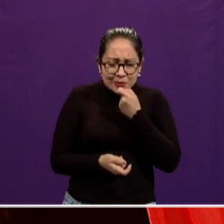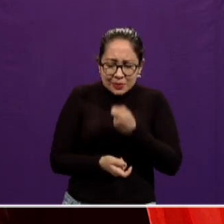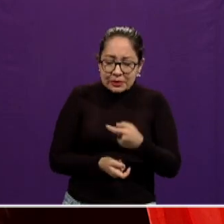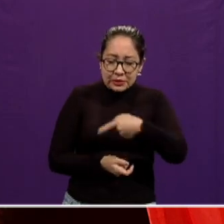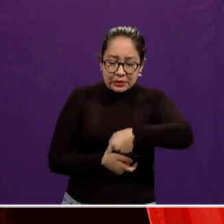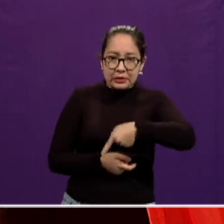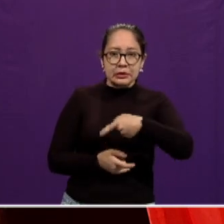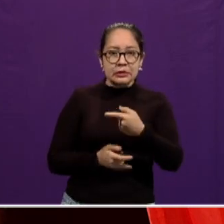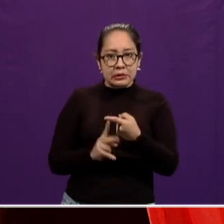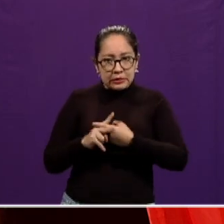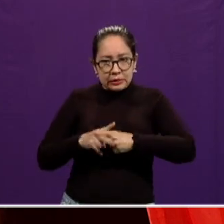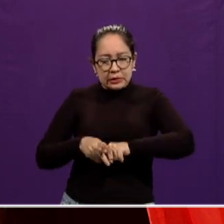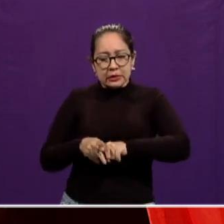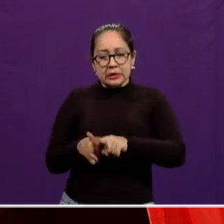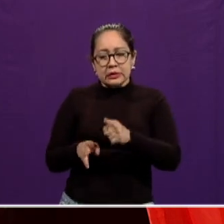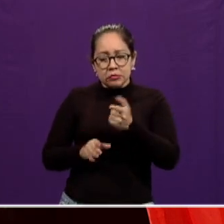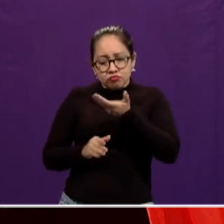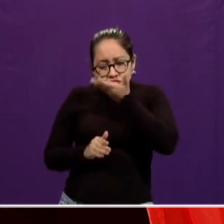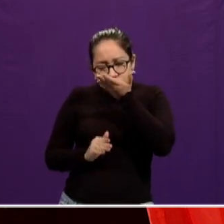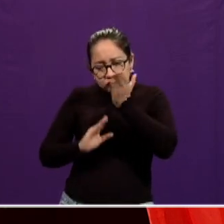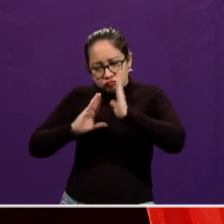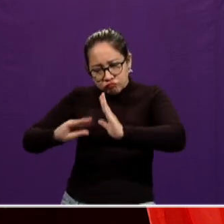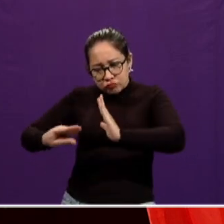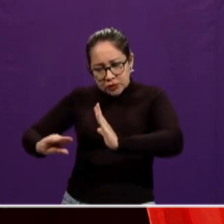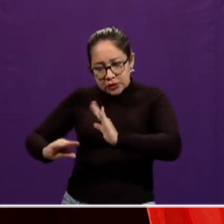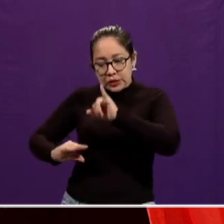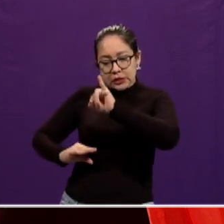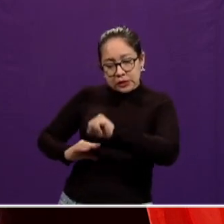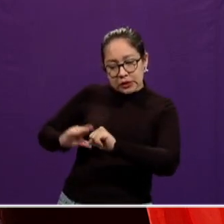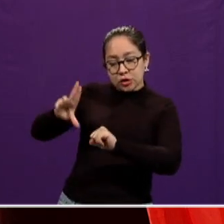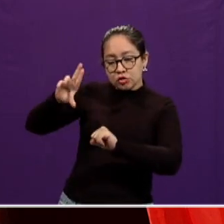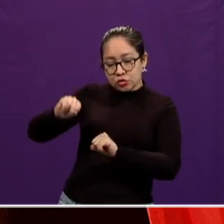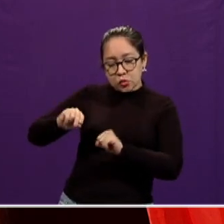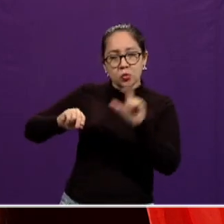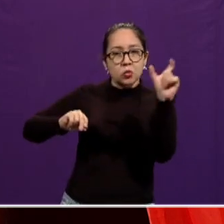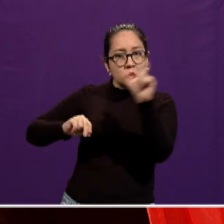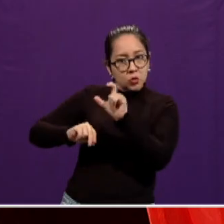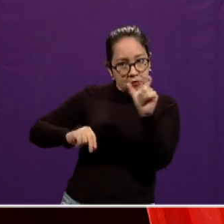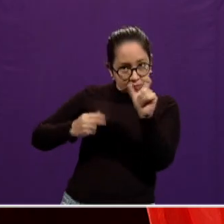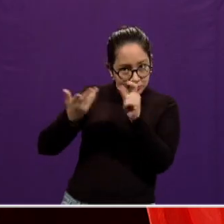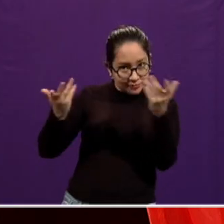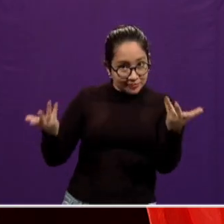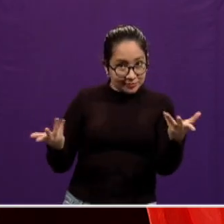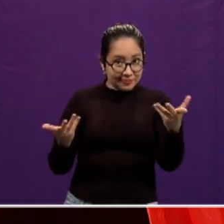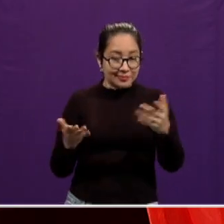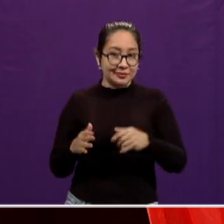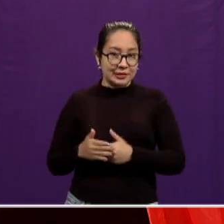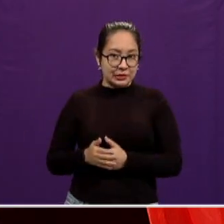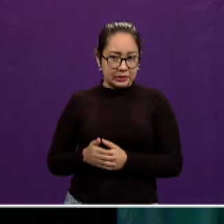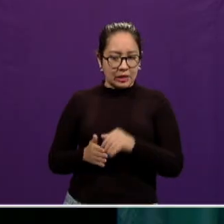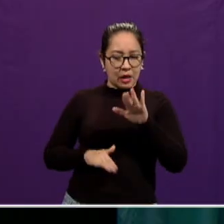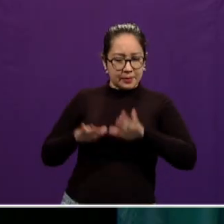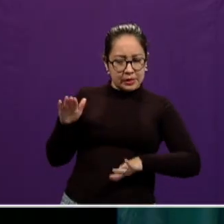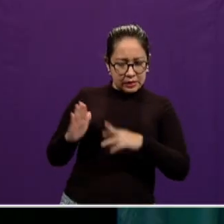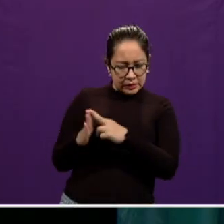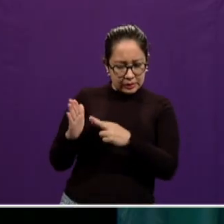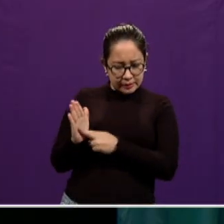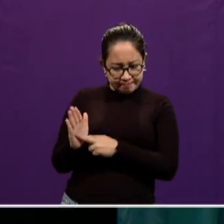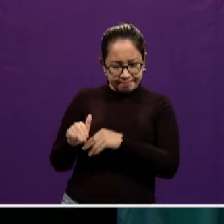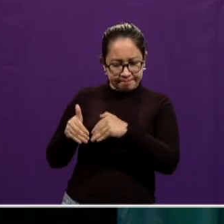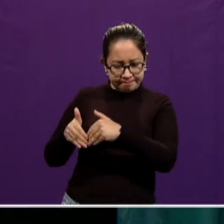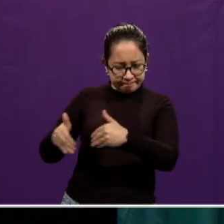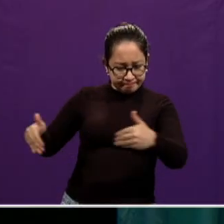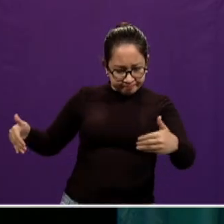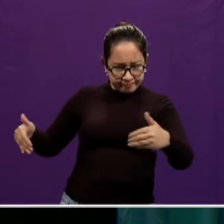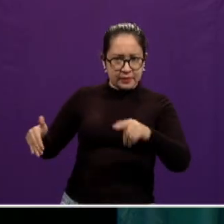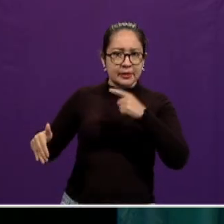casa, ¿cómo saber qué tanto es sí y qué tanto es no y qué tantos límites se pueden dar para un